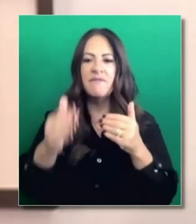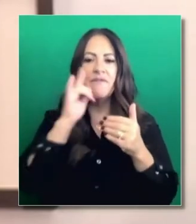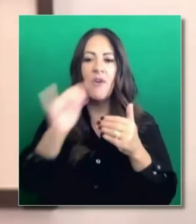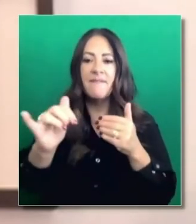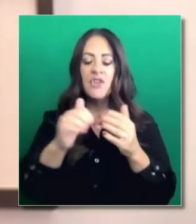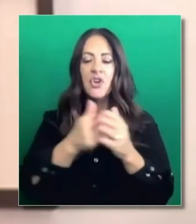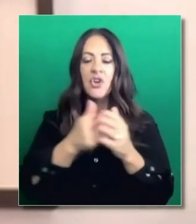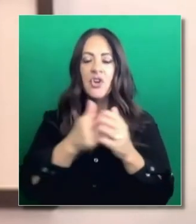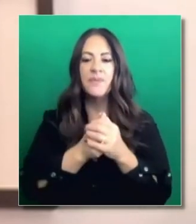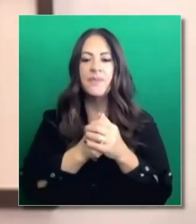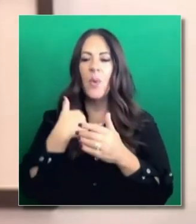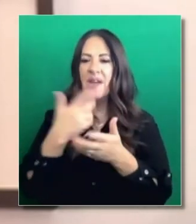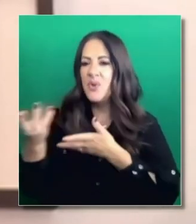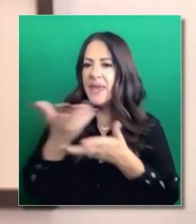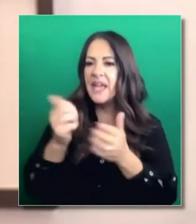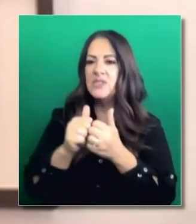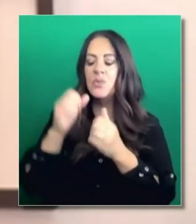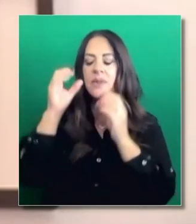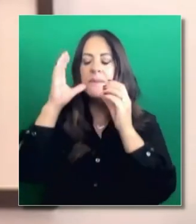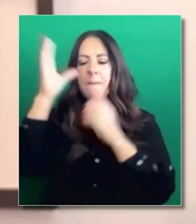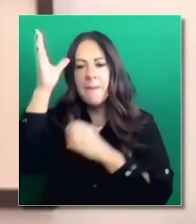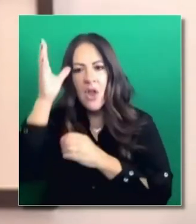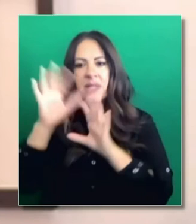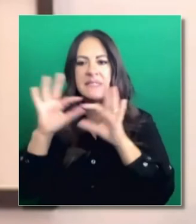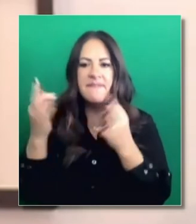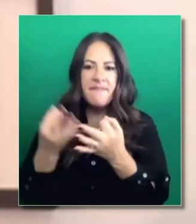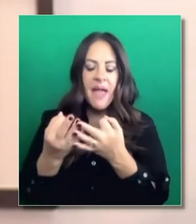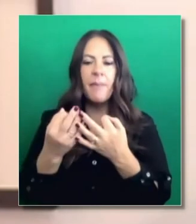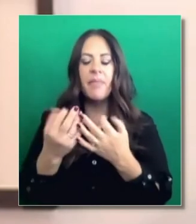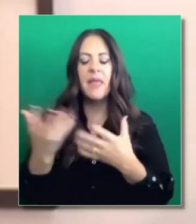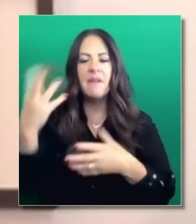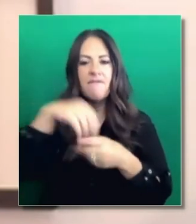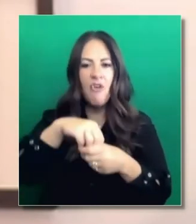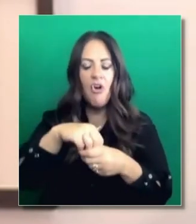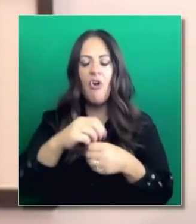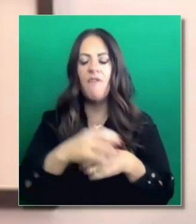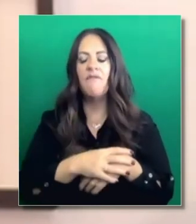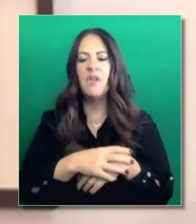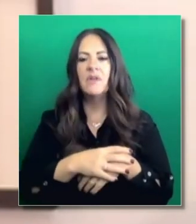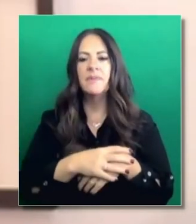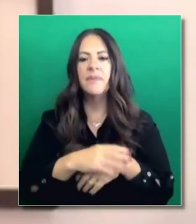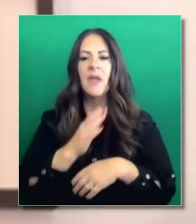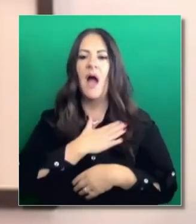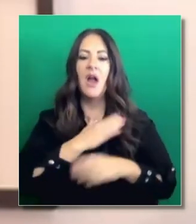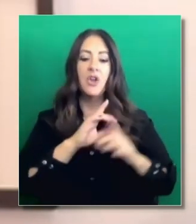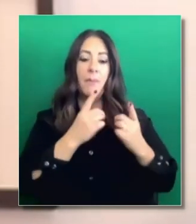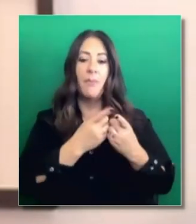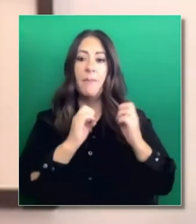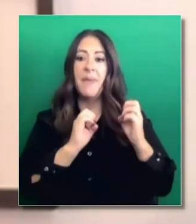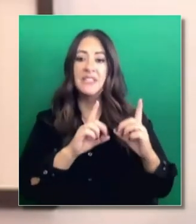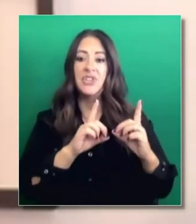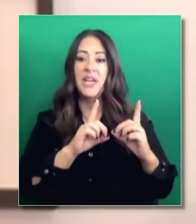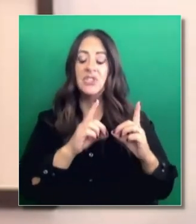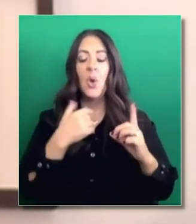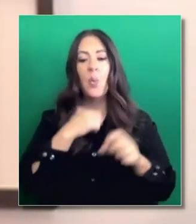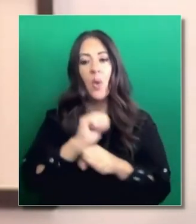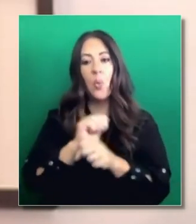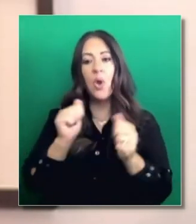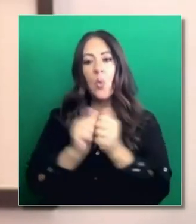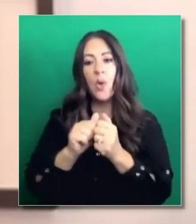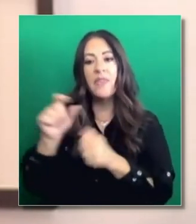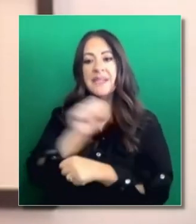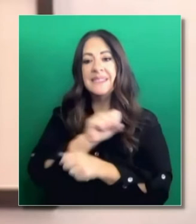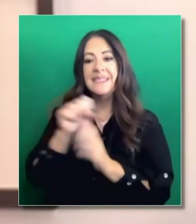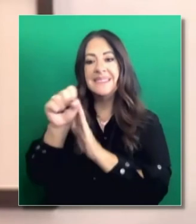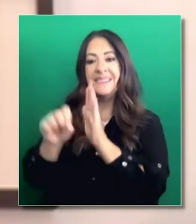familias, considerando el tiempo que tienen acceso los niños a la escuela. Estaremos trabajando con